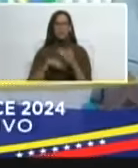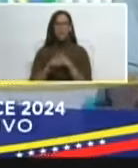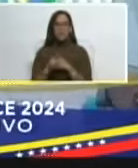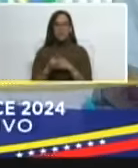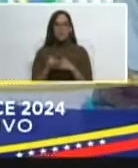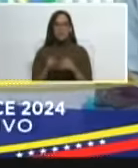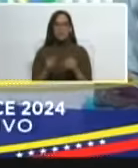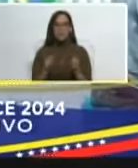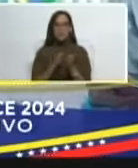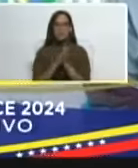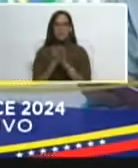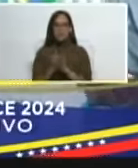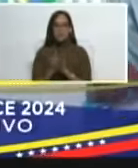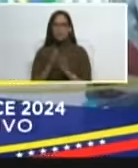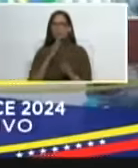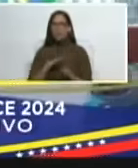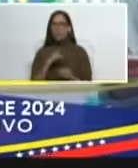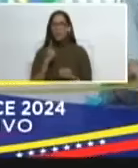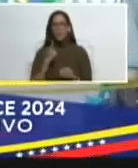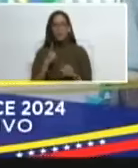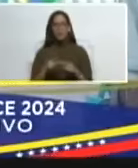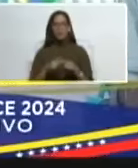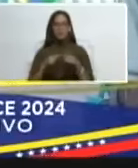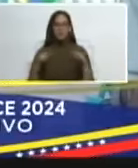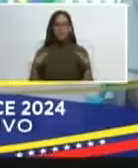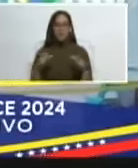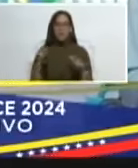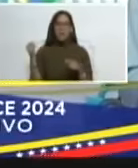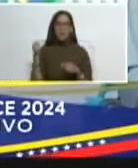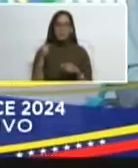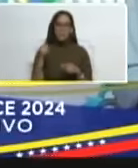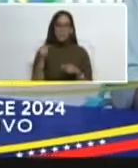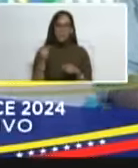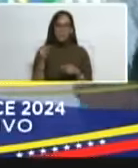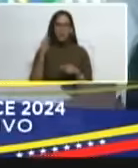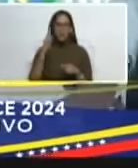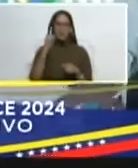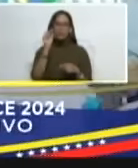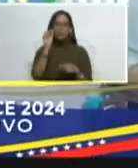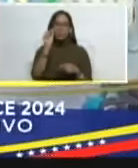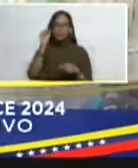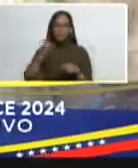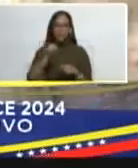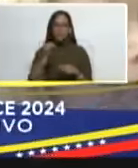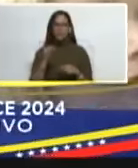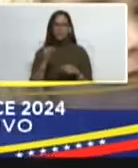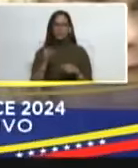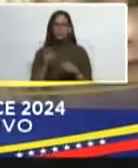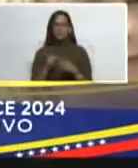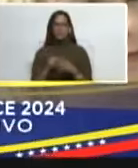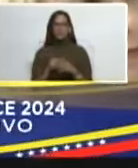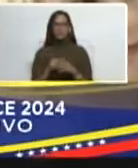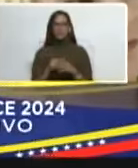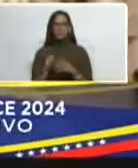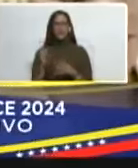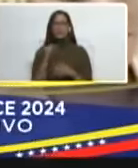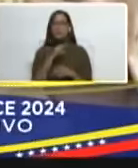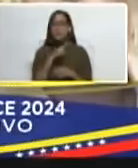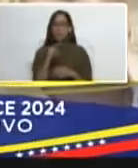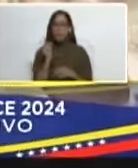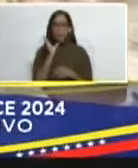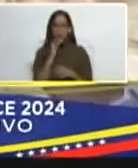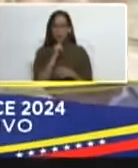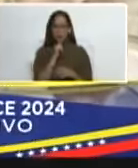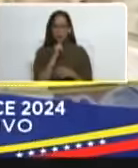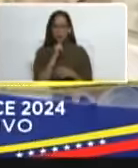la derrotó y estamos en una inflación de menos un dígito. No hay en la historia